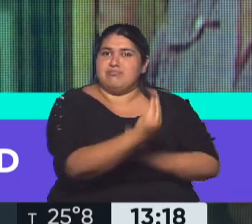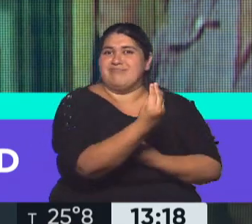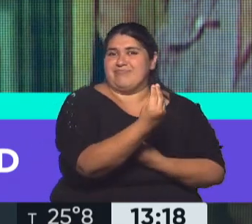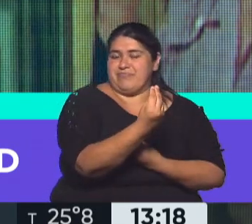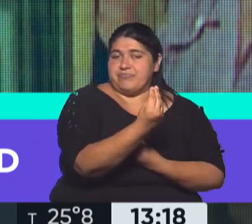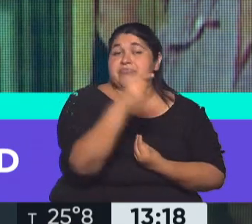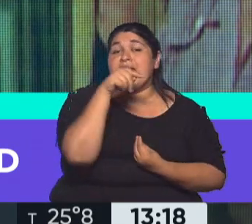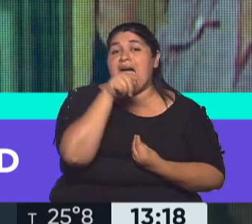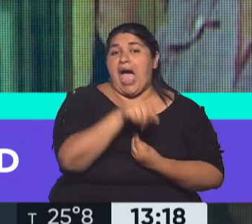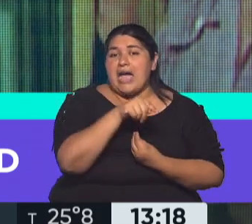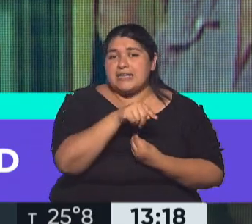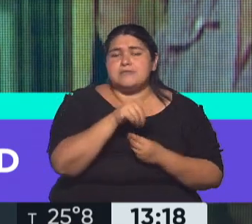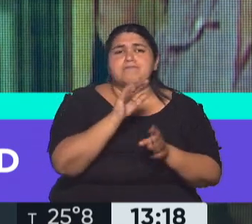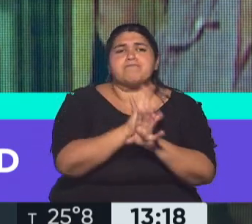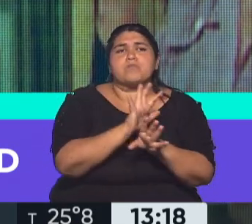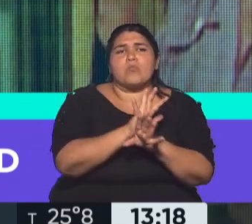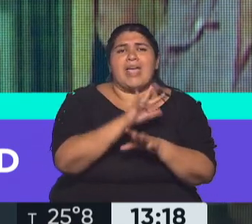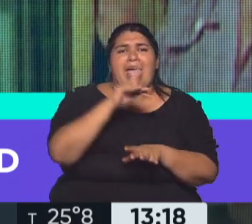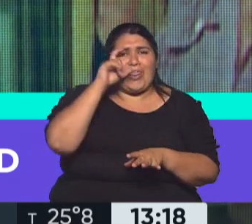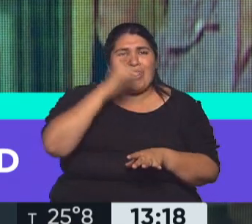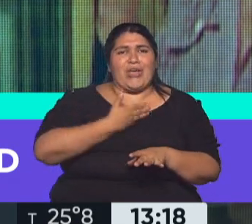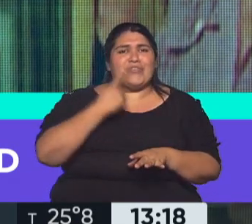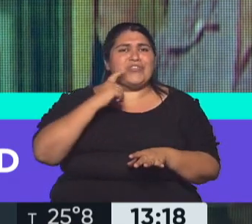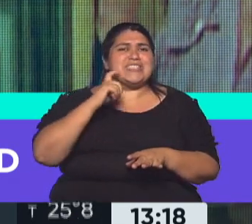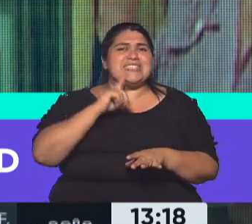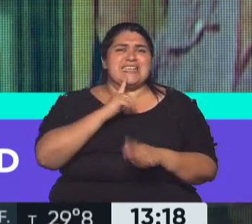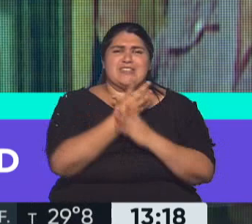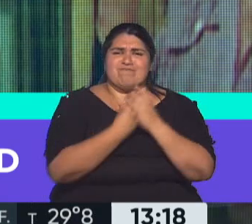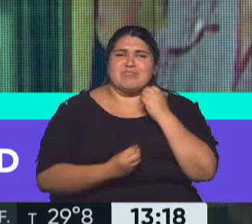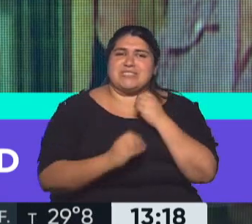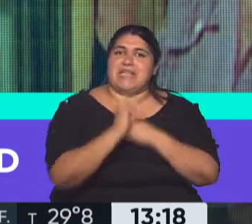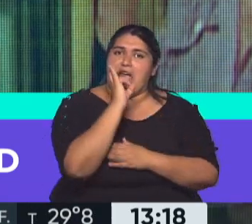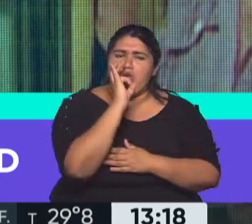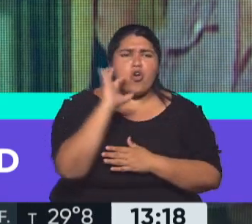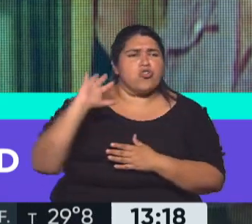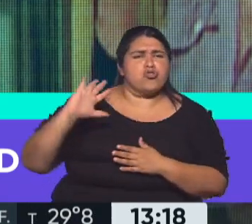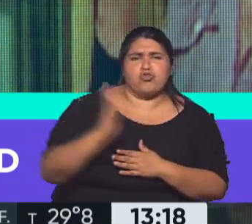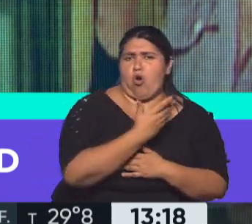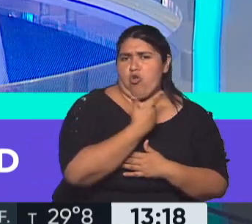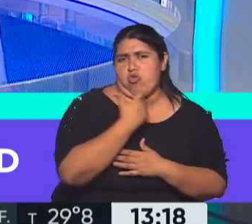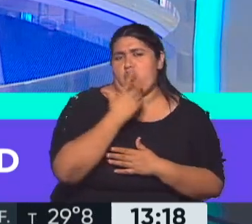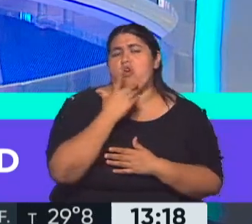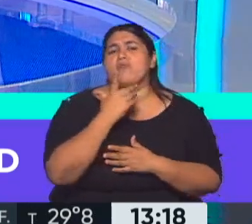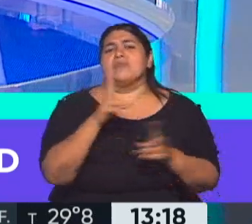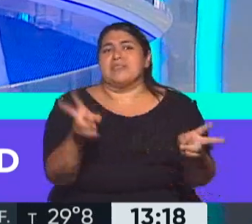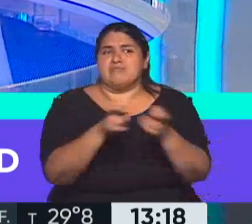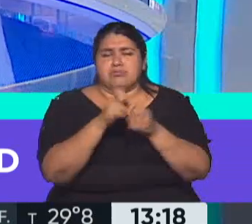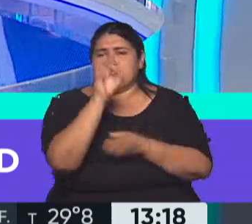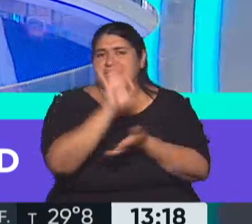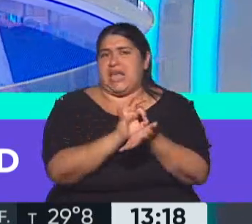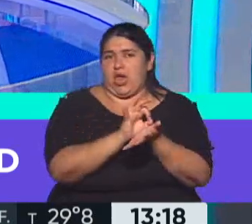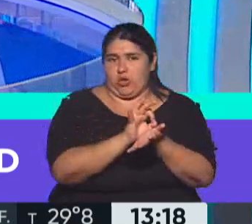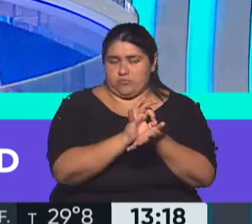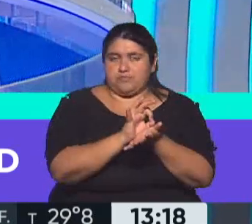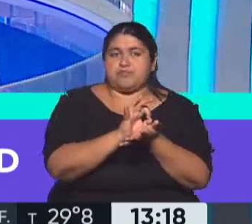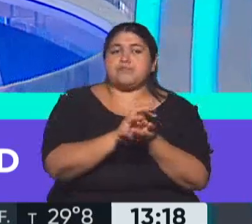hace un planteo de déficit cero, es decir, todo el objetivo era que bajara a cero el déficit fiscal. El ajuste lo había empezado López Murphy, ¿te